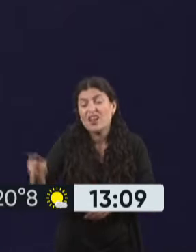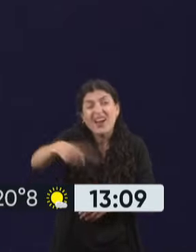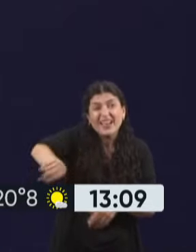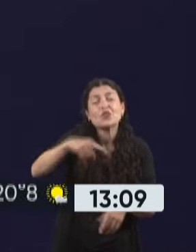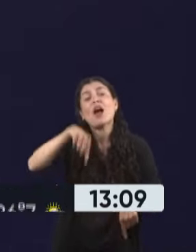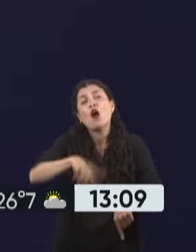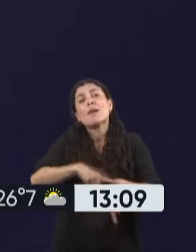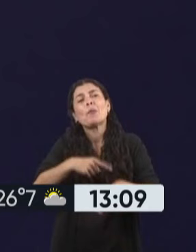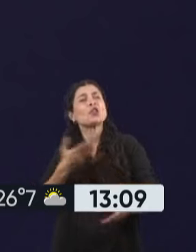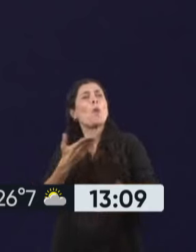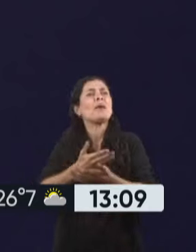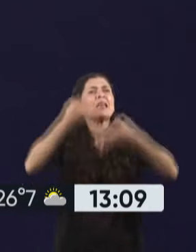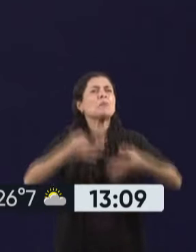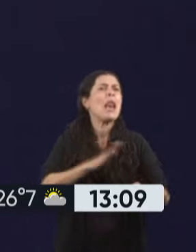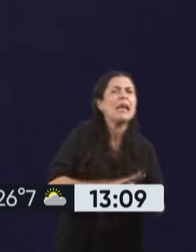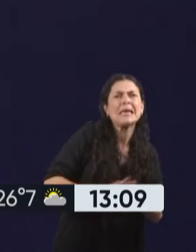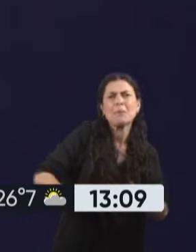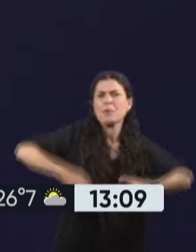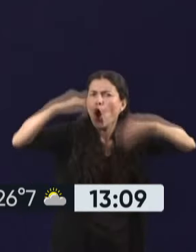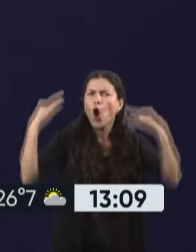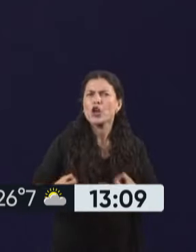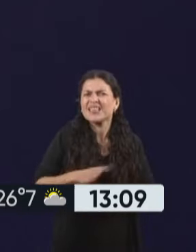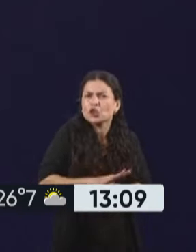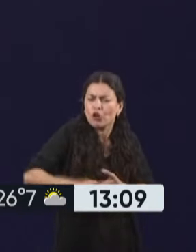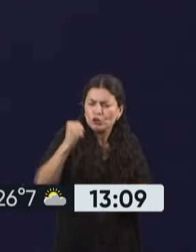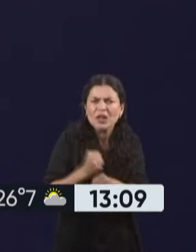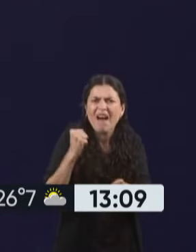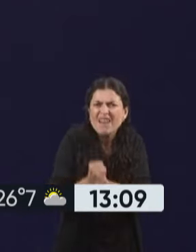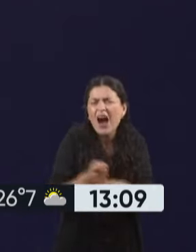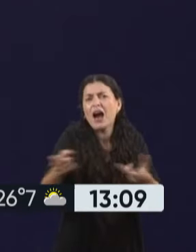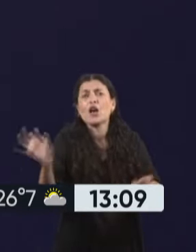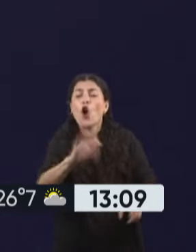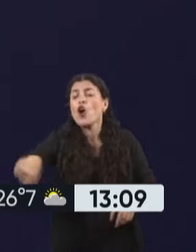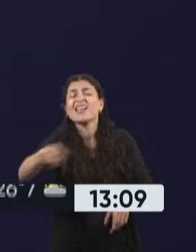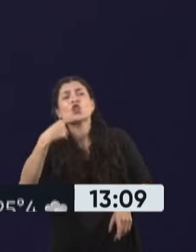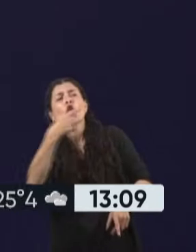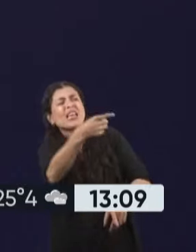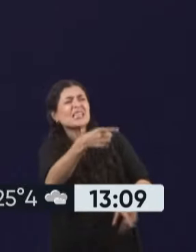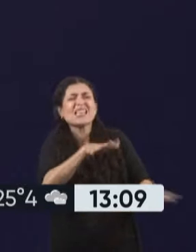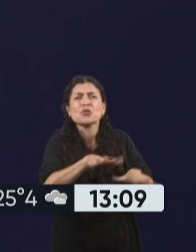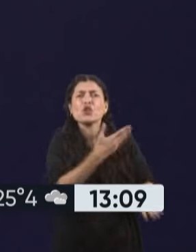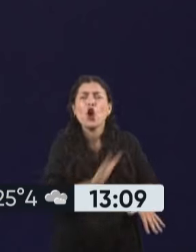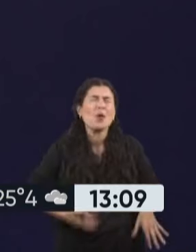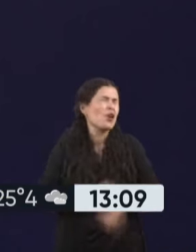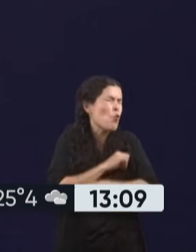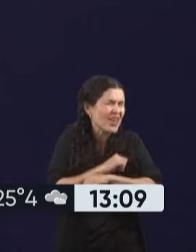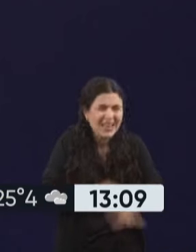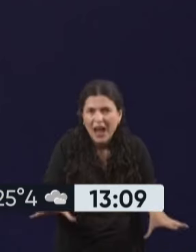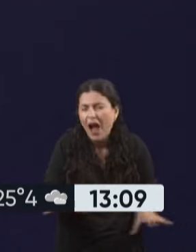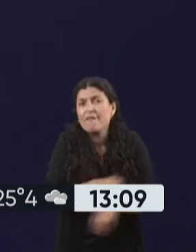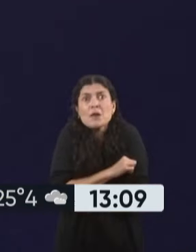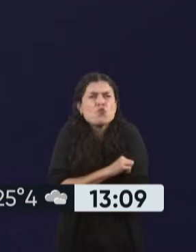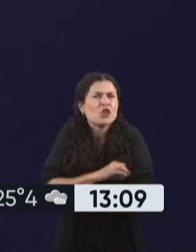honestidad y los que piden o los que plantean que esto es algo terrible, tremebundo y que